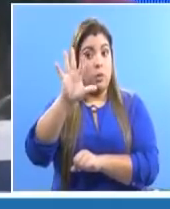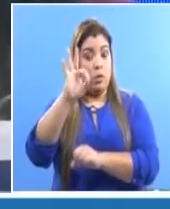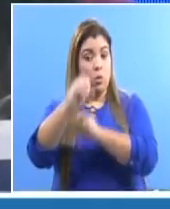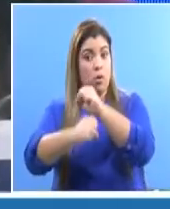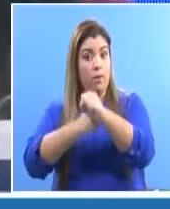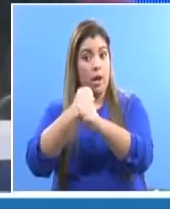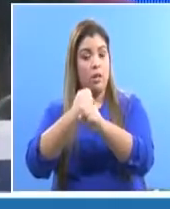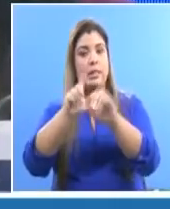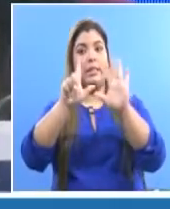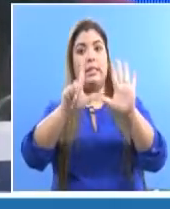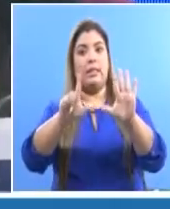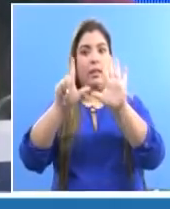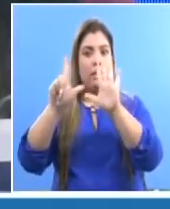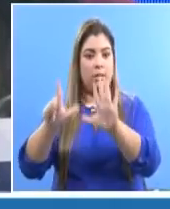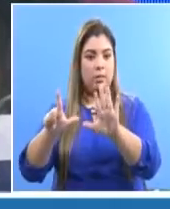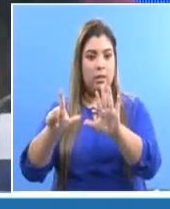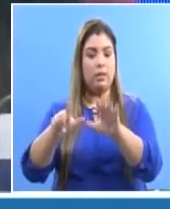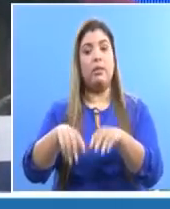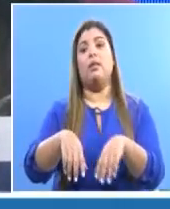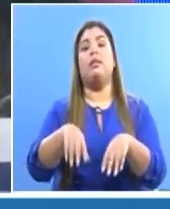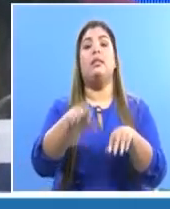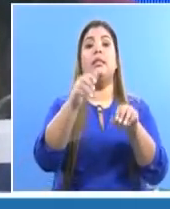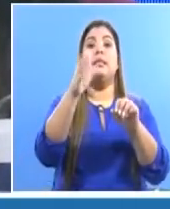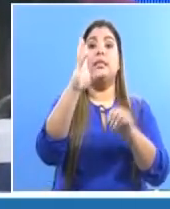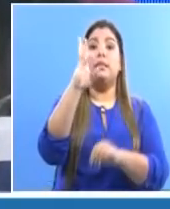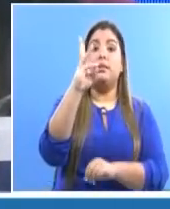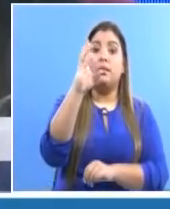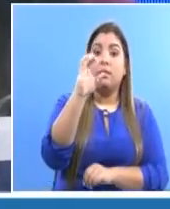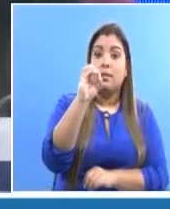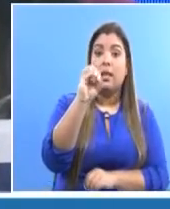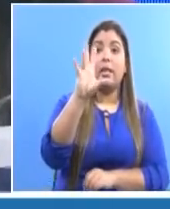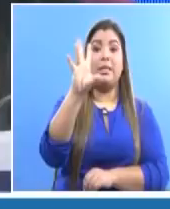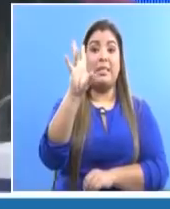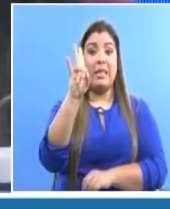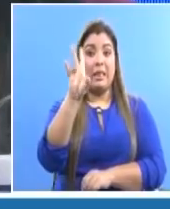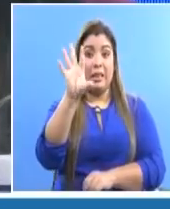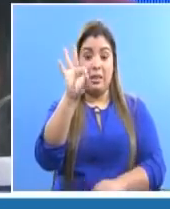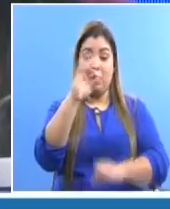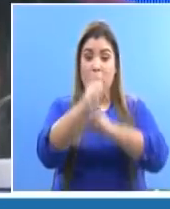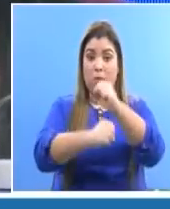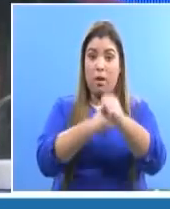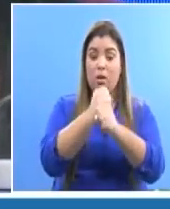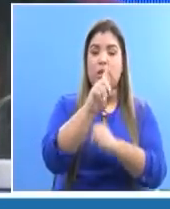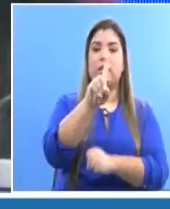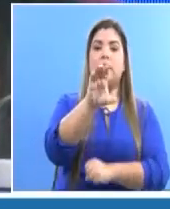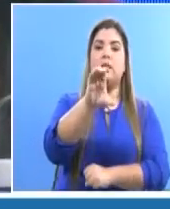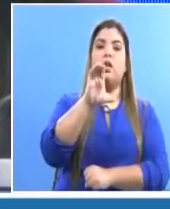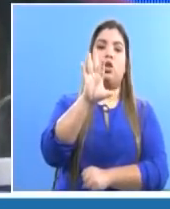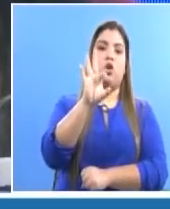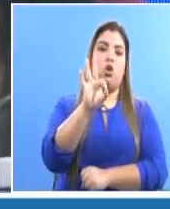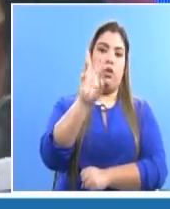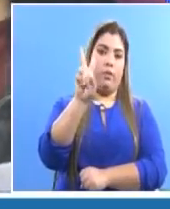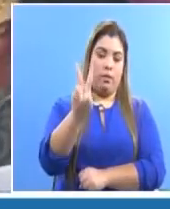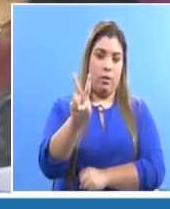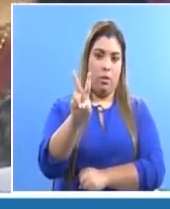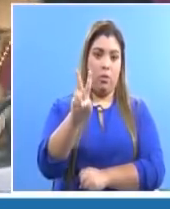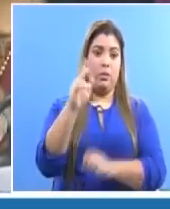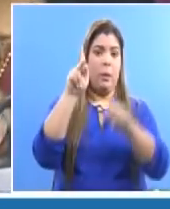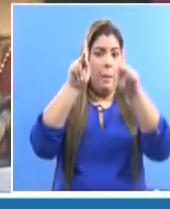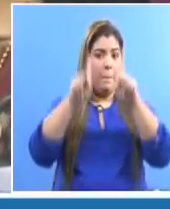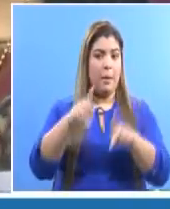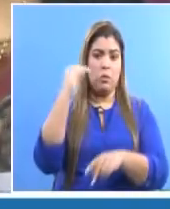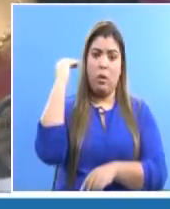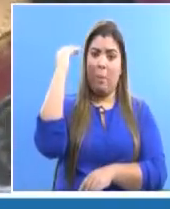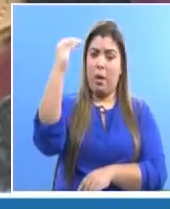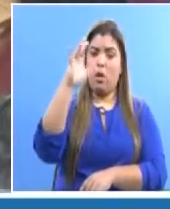años, 77, de 60 a 79 años, 192, y en mayores